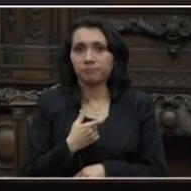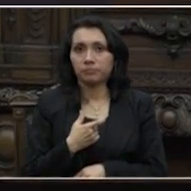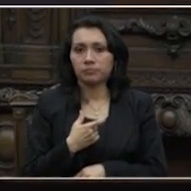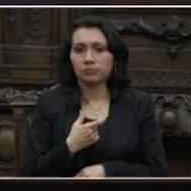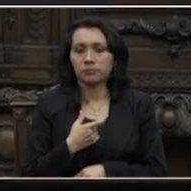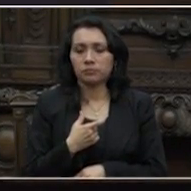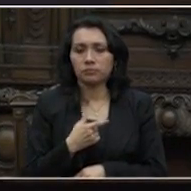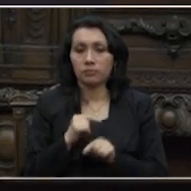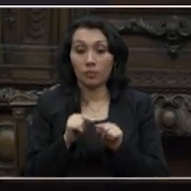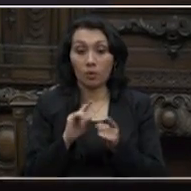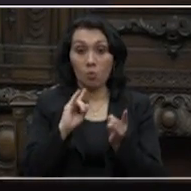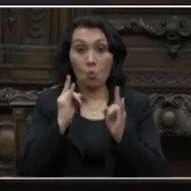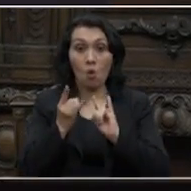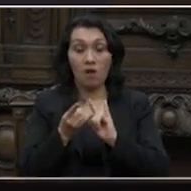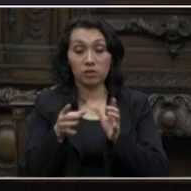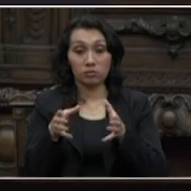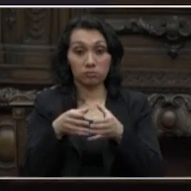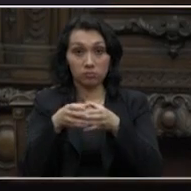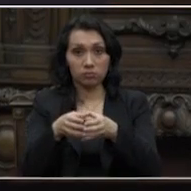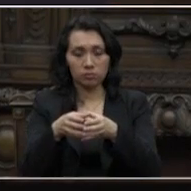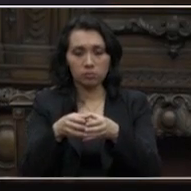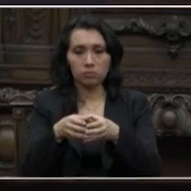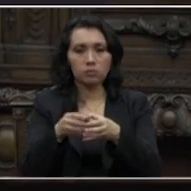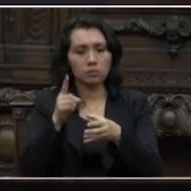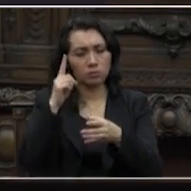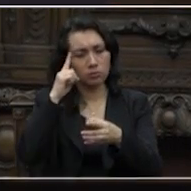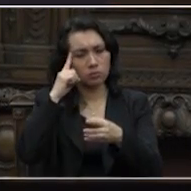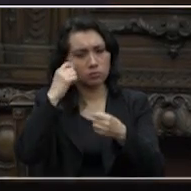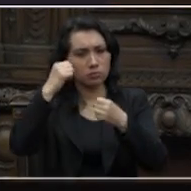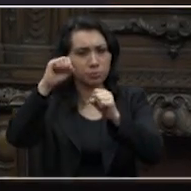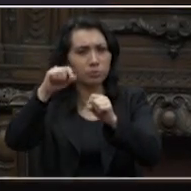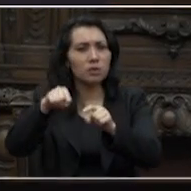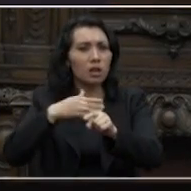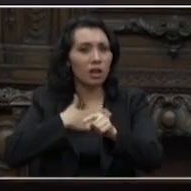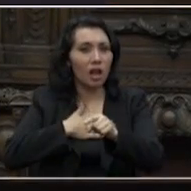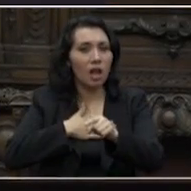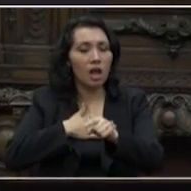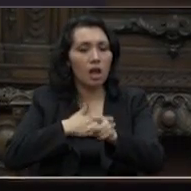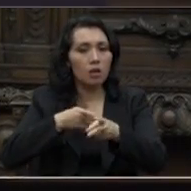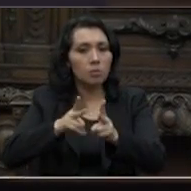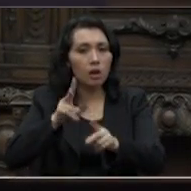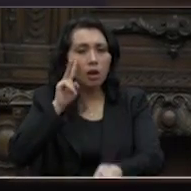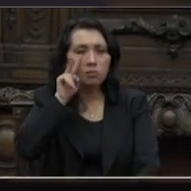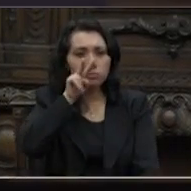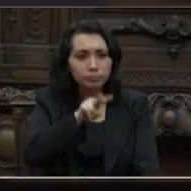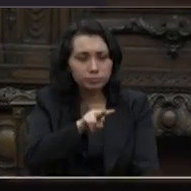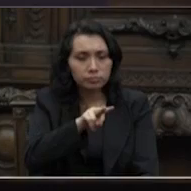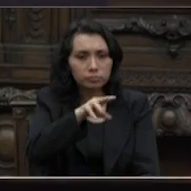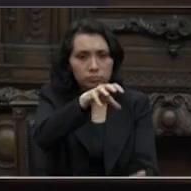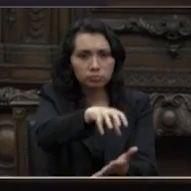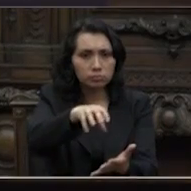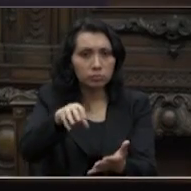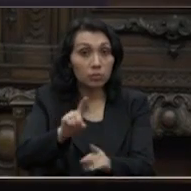de ese elemento universalizador que nos puso como meta y nos permitió ver espacios. Si